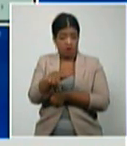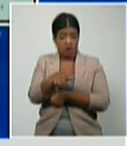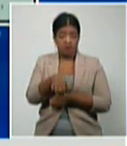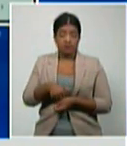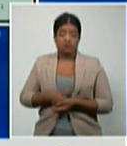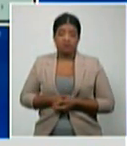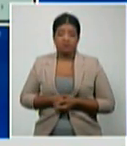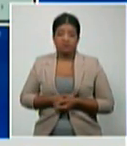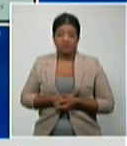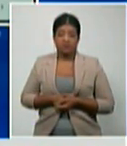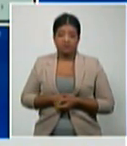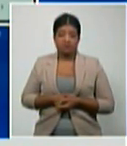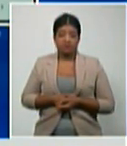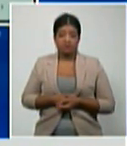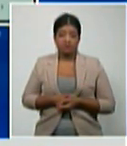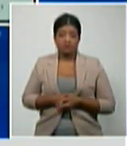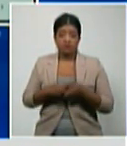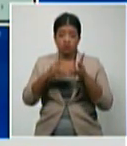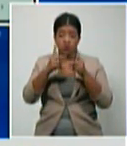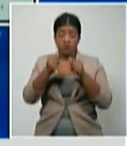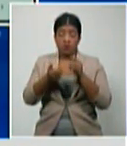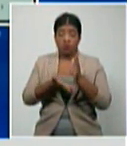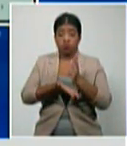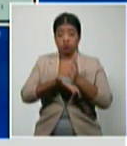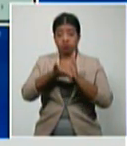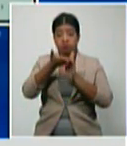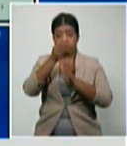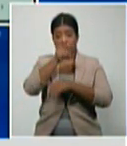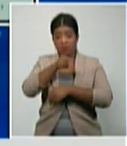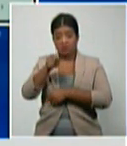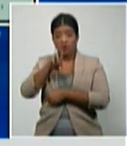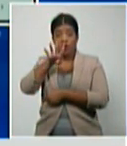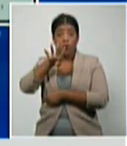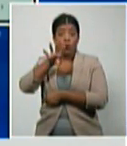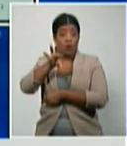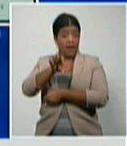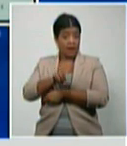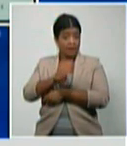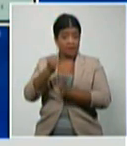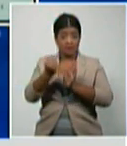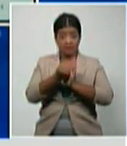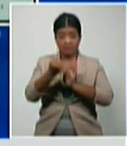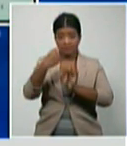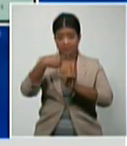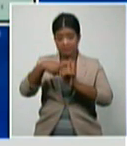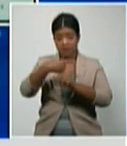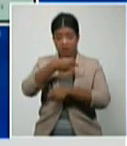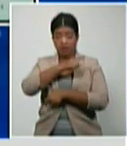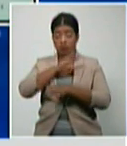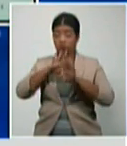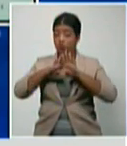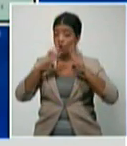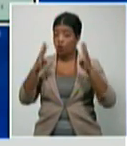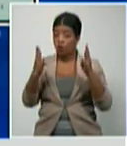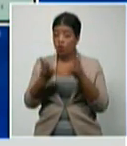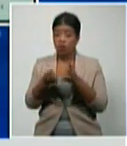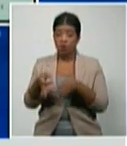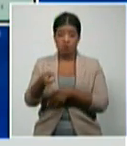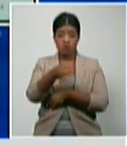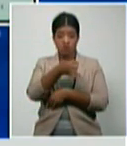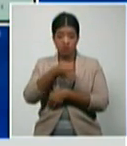diagnosticó un número elevado, 40 casos se confirmaron ayer, todos del municipio